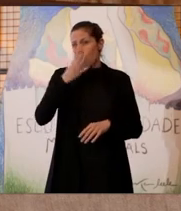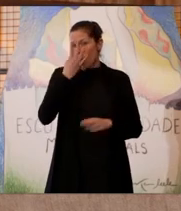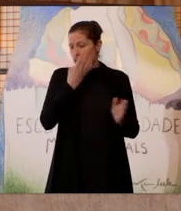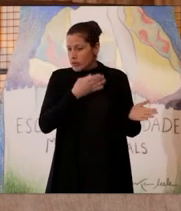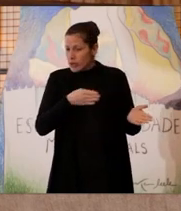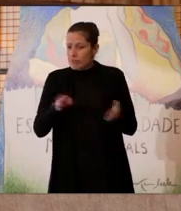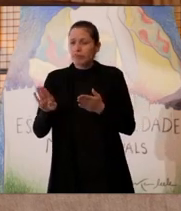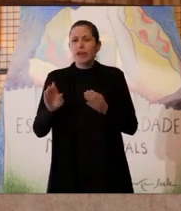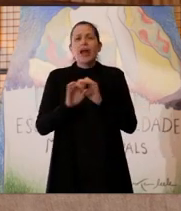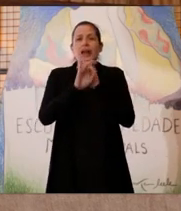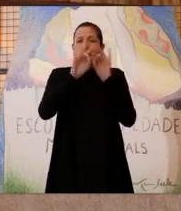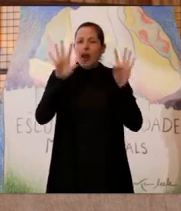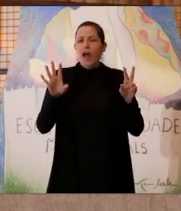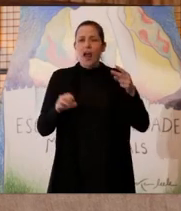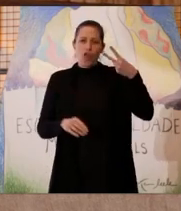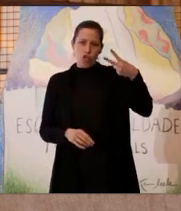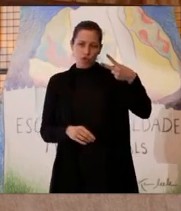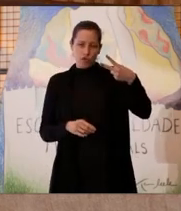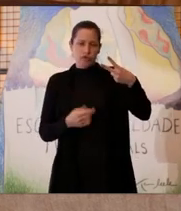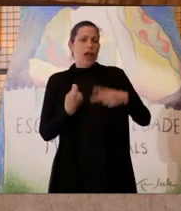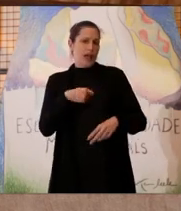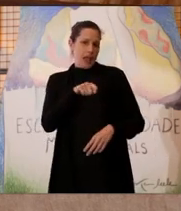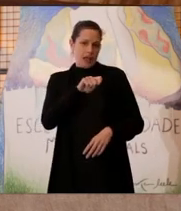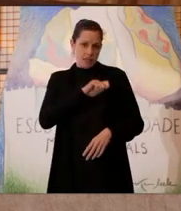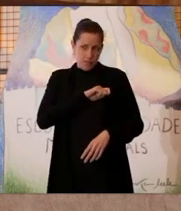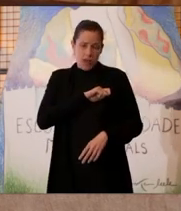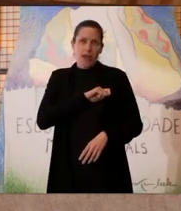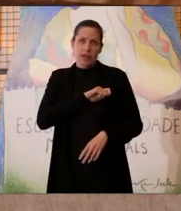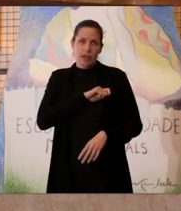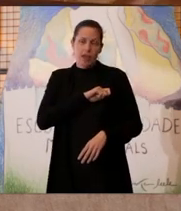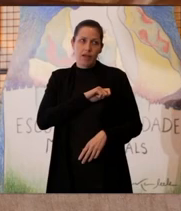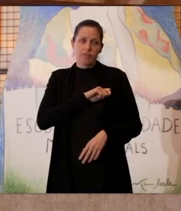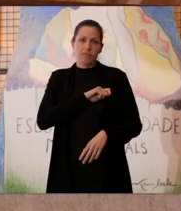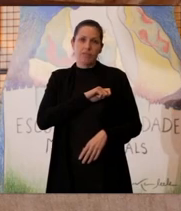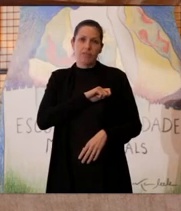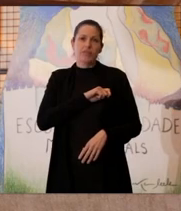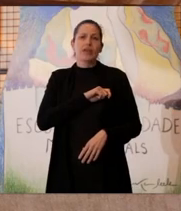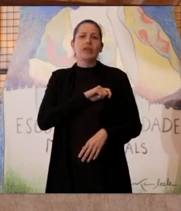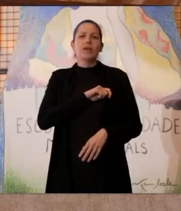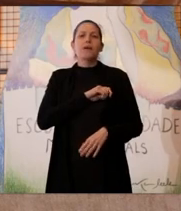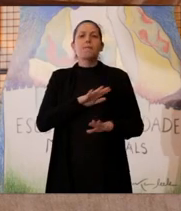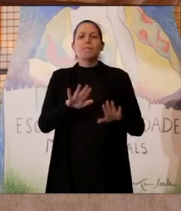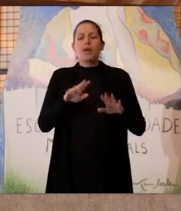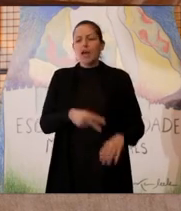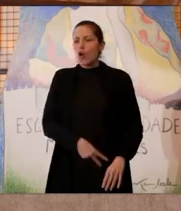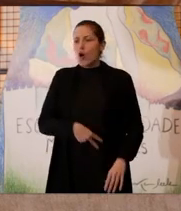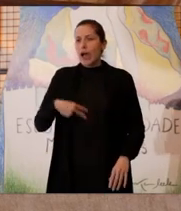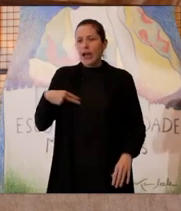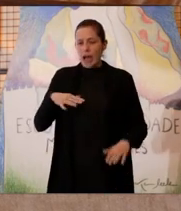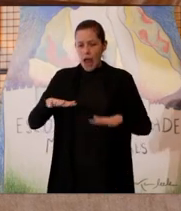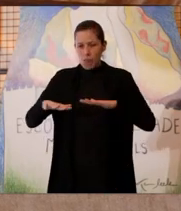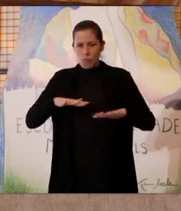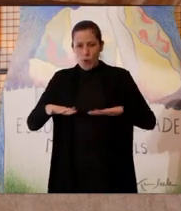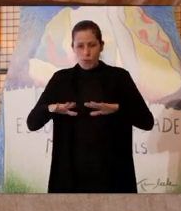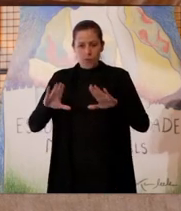en España sino que yo creo si damos una pasada no un vistazo a todos los movimientos que ha habido yo